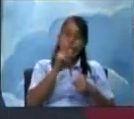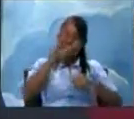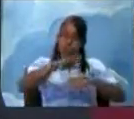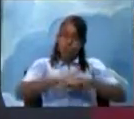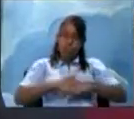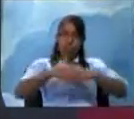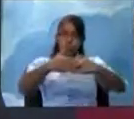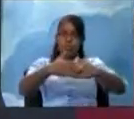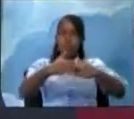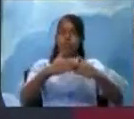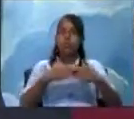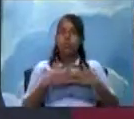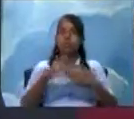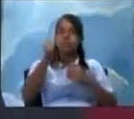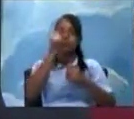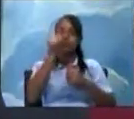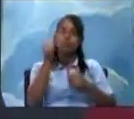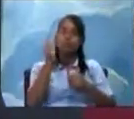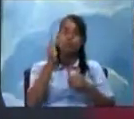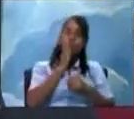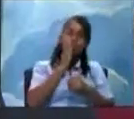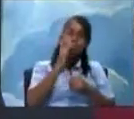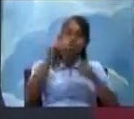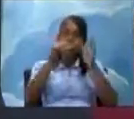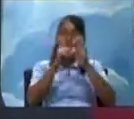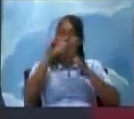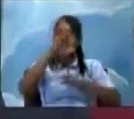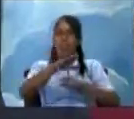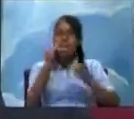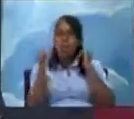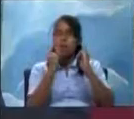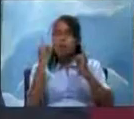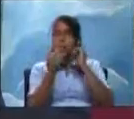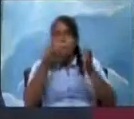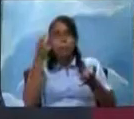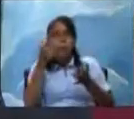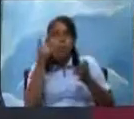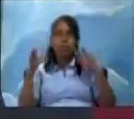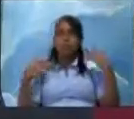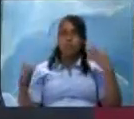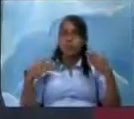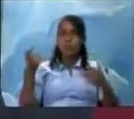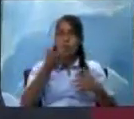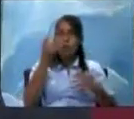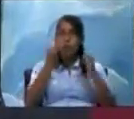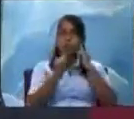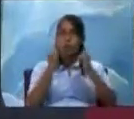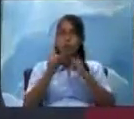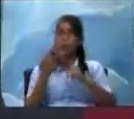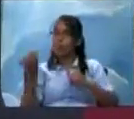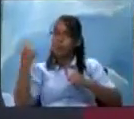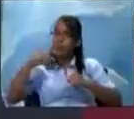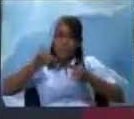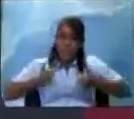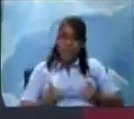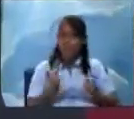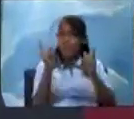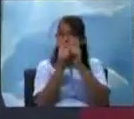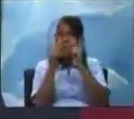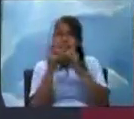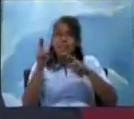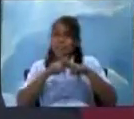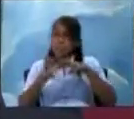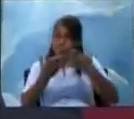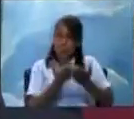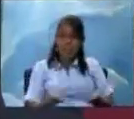allí. Amanecerá espichadita. ¿Dónde estará el bebé desesperado buscando a su niño? Los que tengan niños